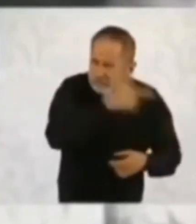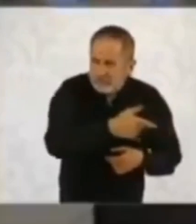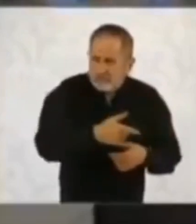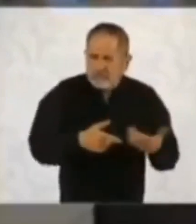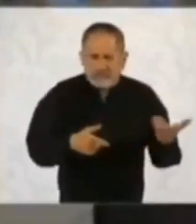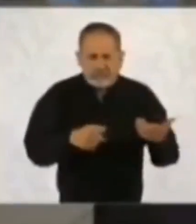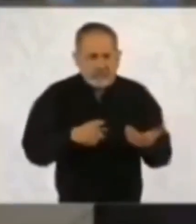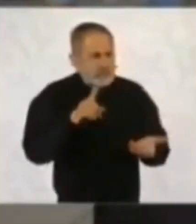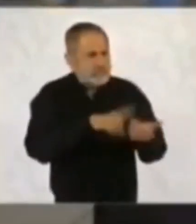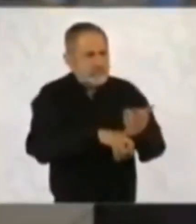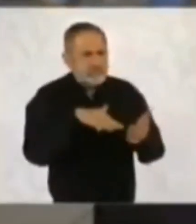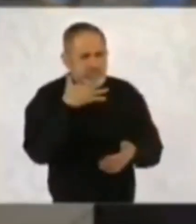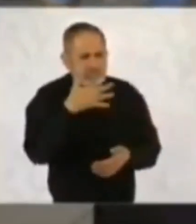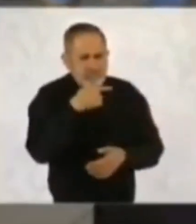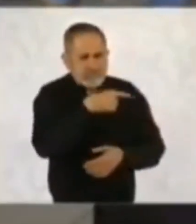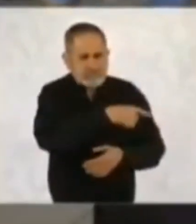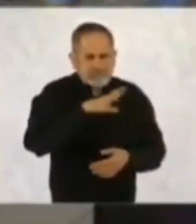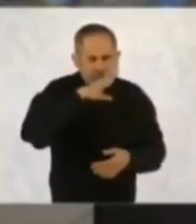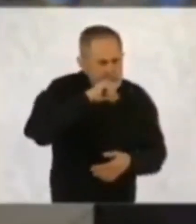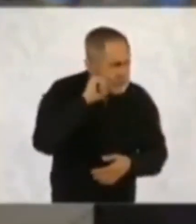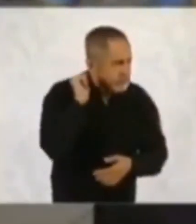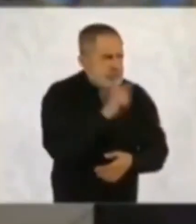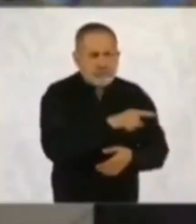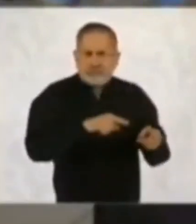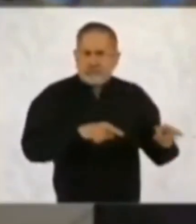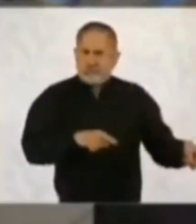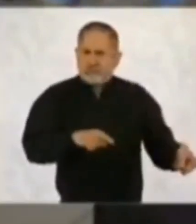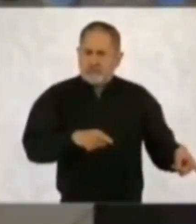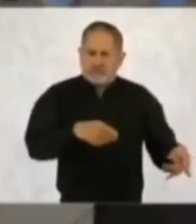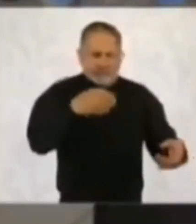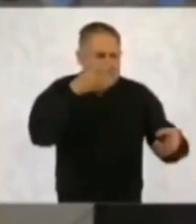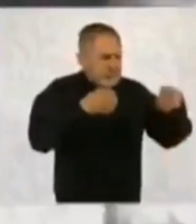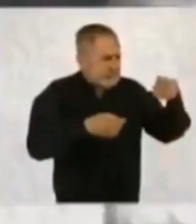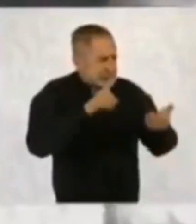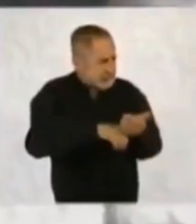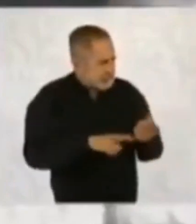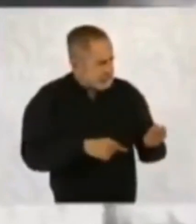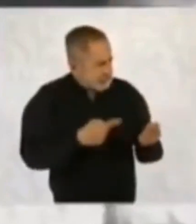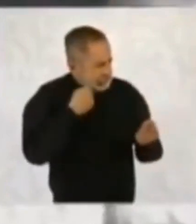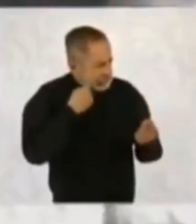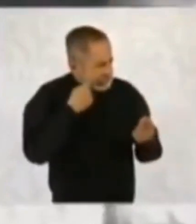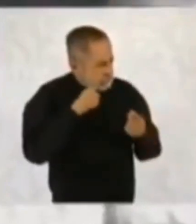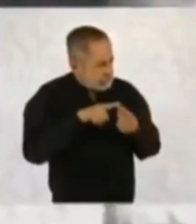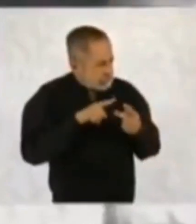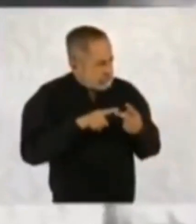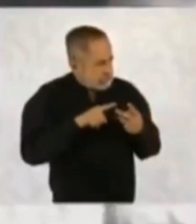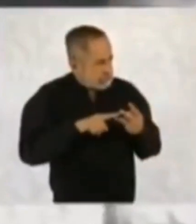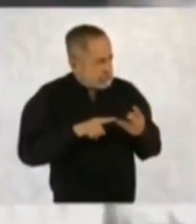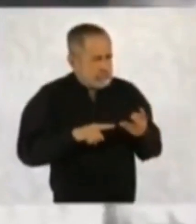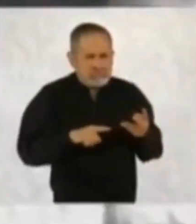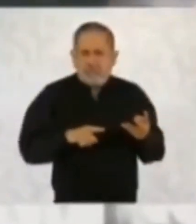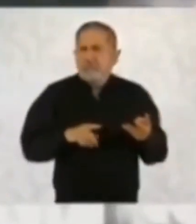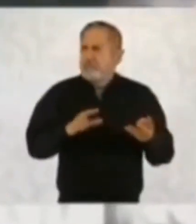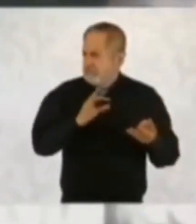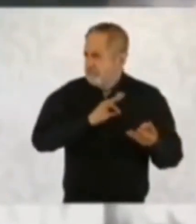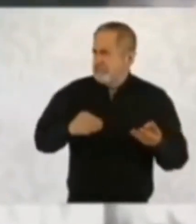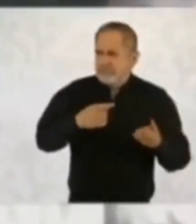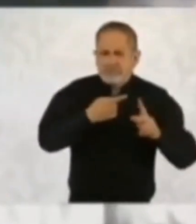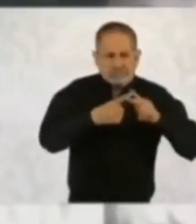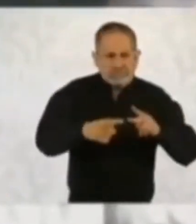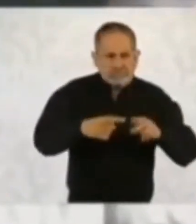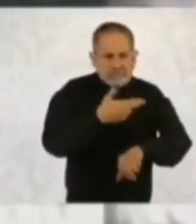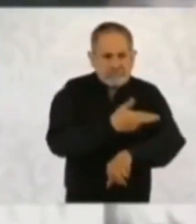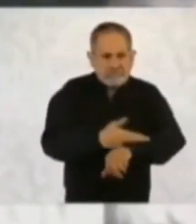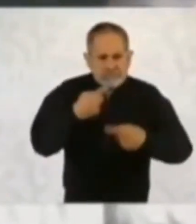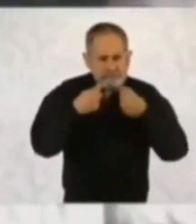encontrado conductas ilegales que tienen todas las características para poder iniciar un procedimiento